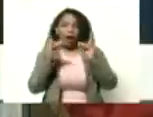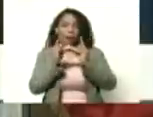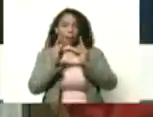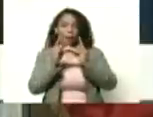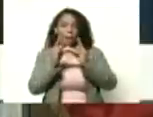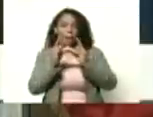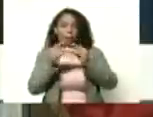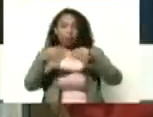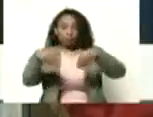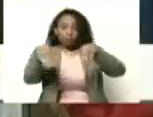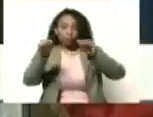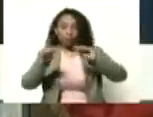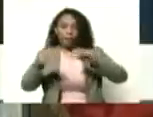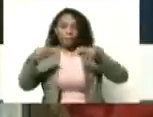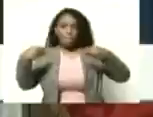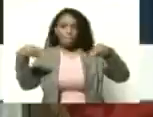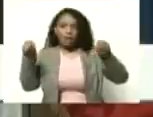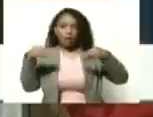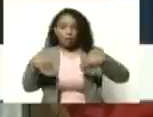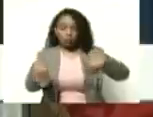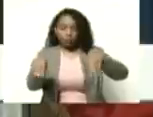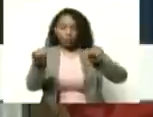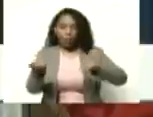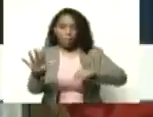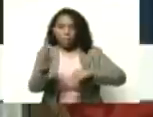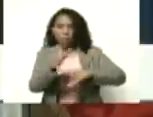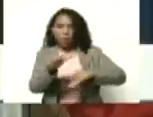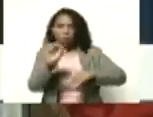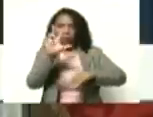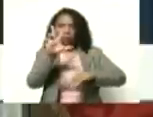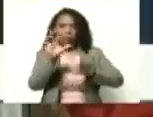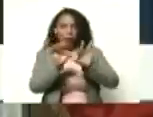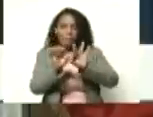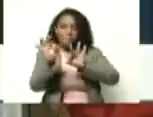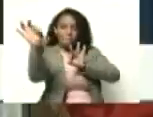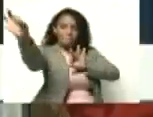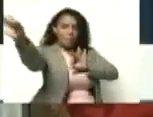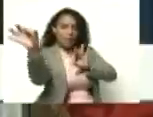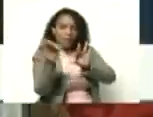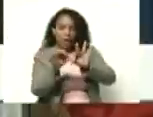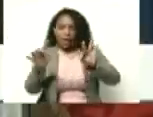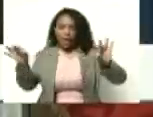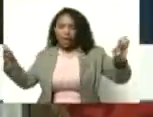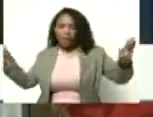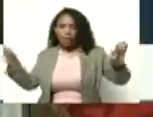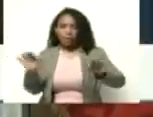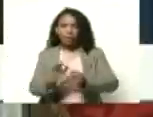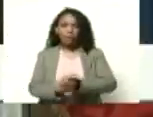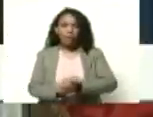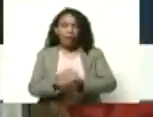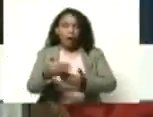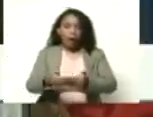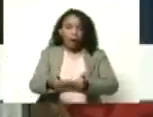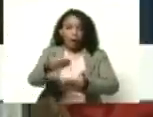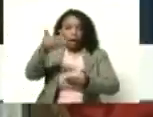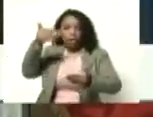una sábana de plástico de aproximadamente 3 metros en la parte trasera